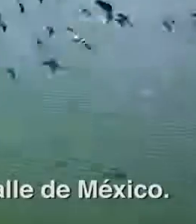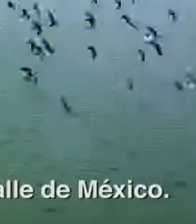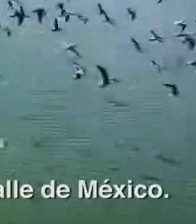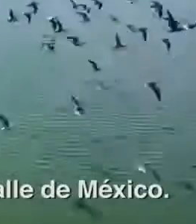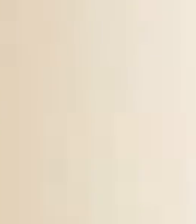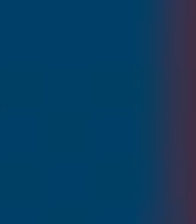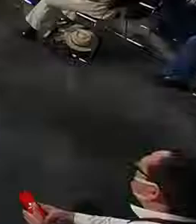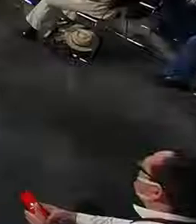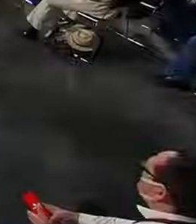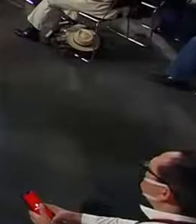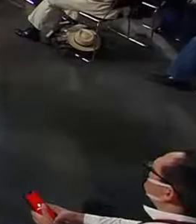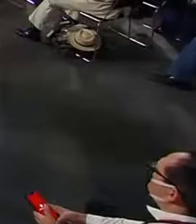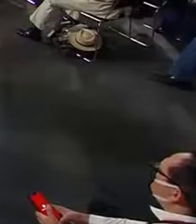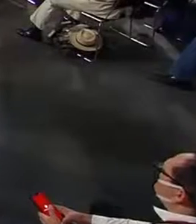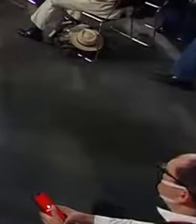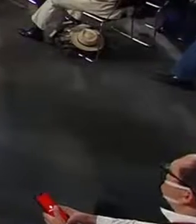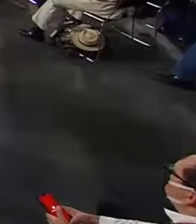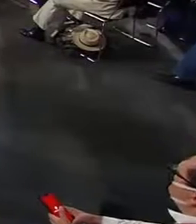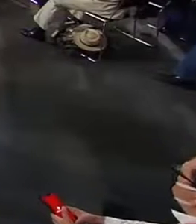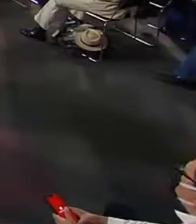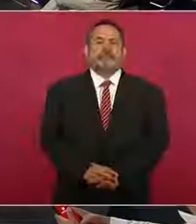Valle de México.